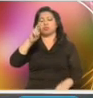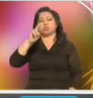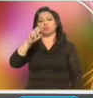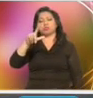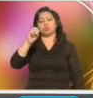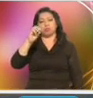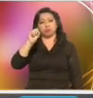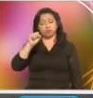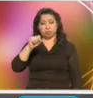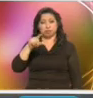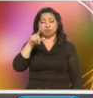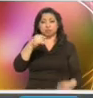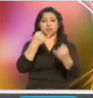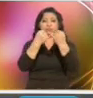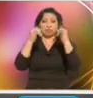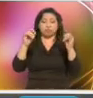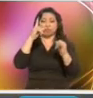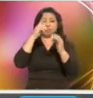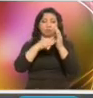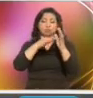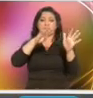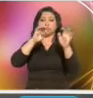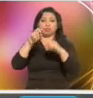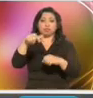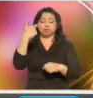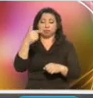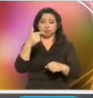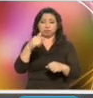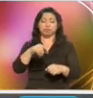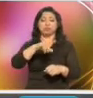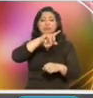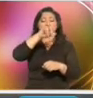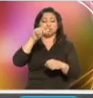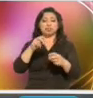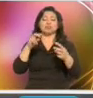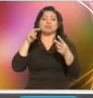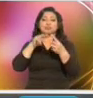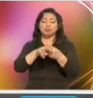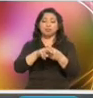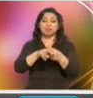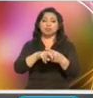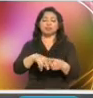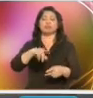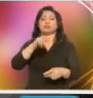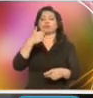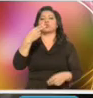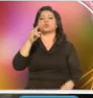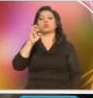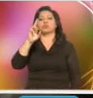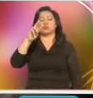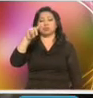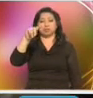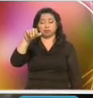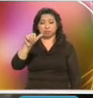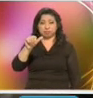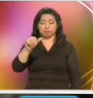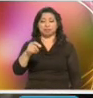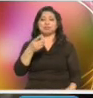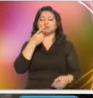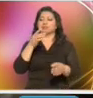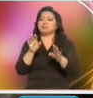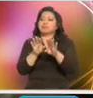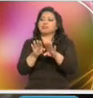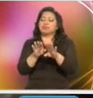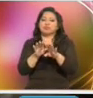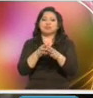1912. Y después de todo ese crimen, lo que tenía que hacer Huerta era, pues, ¿cómo le hacemos para